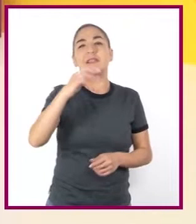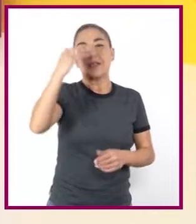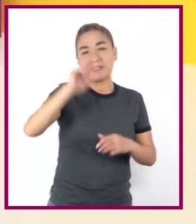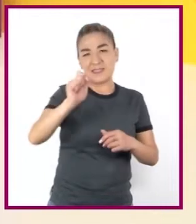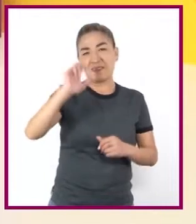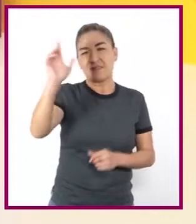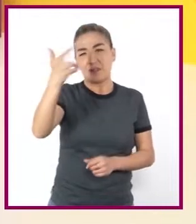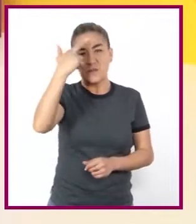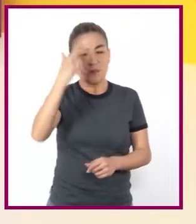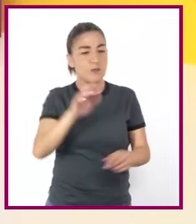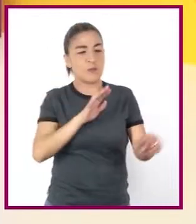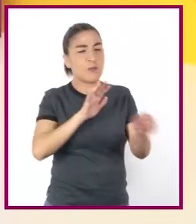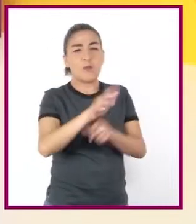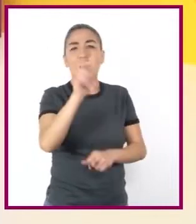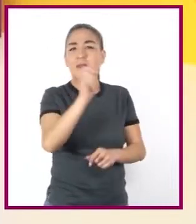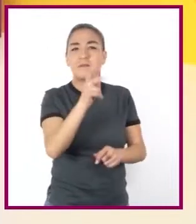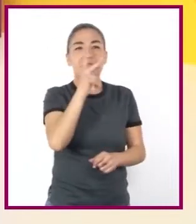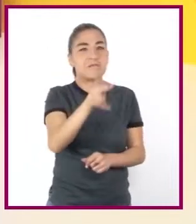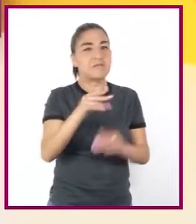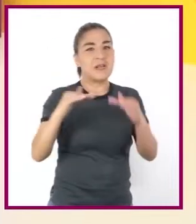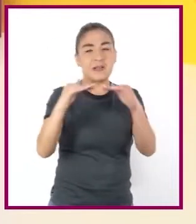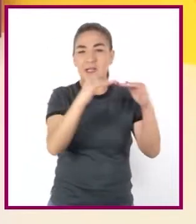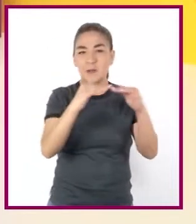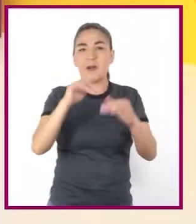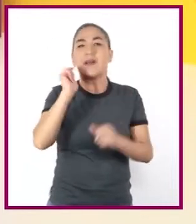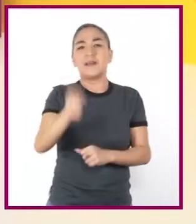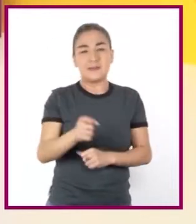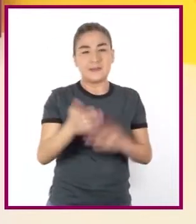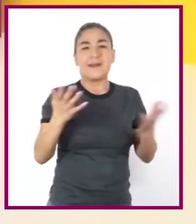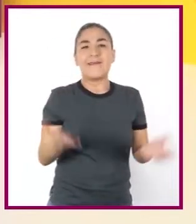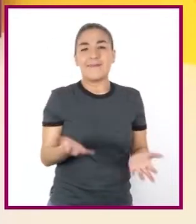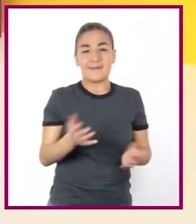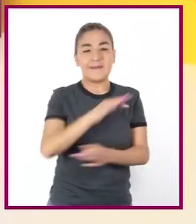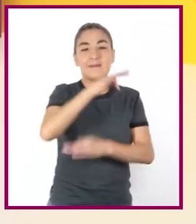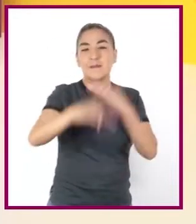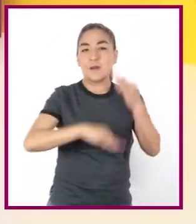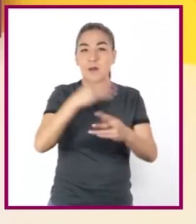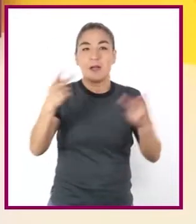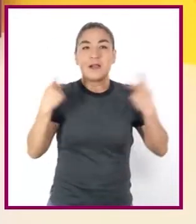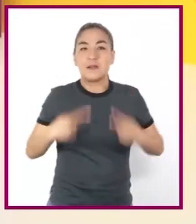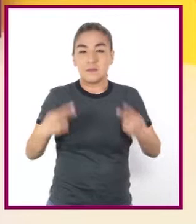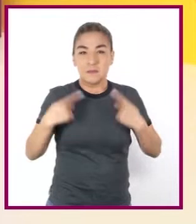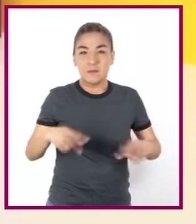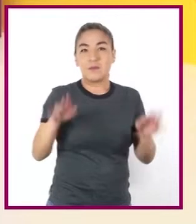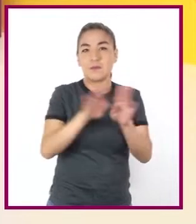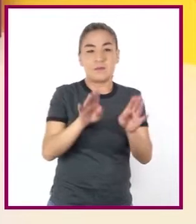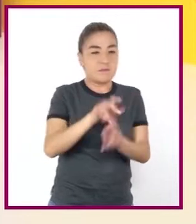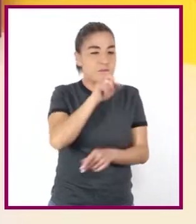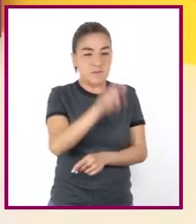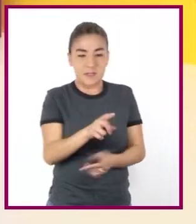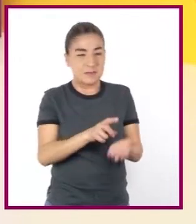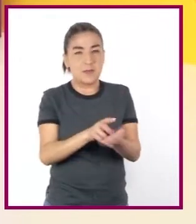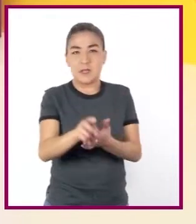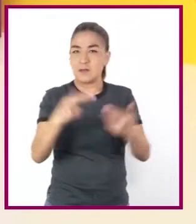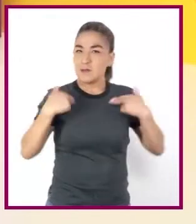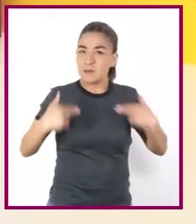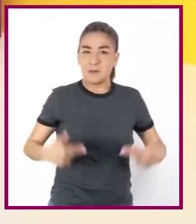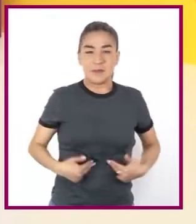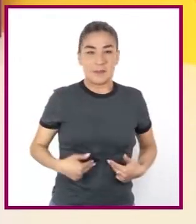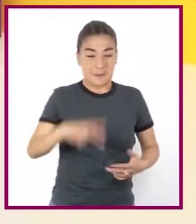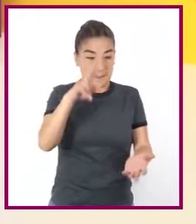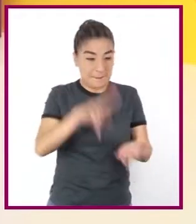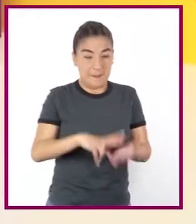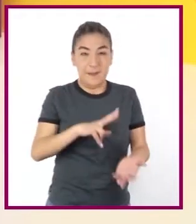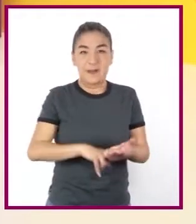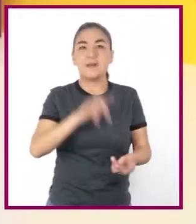la igualdad. La igualdad significa que todas las personas tienen el mismo derecho humano. Es un